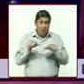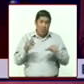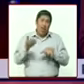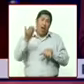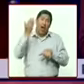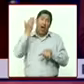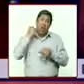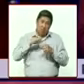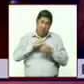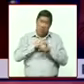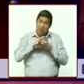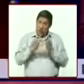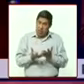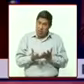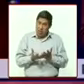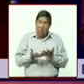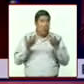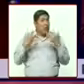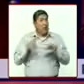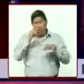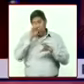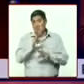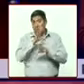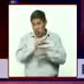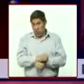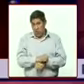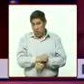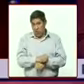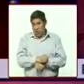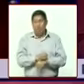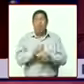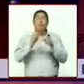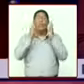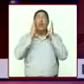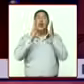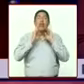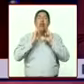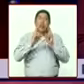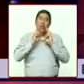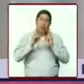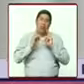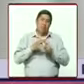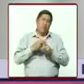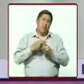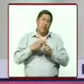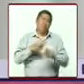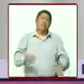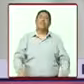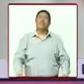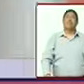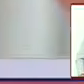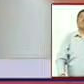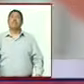en pandemia? ¿Ya tiene este hábito de higiene? Pues vamos a escuchar las respuestas en breve.